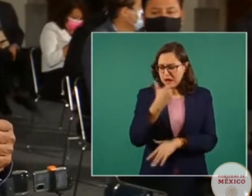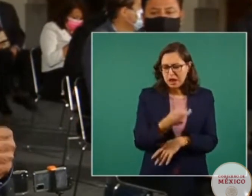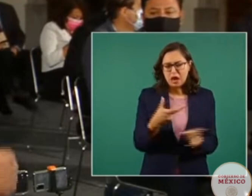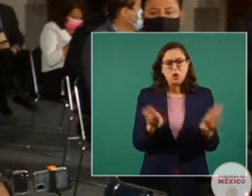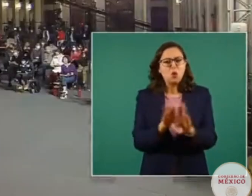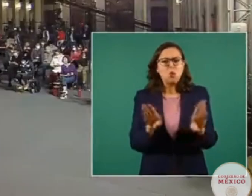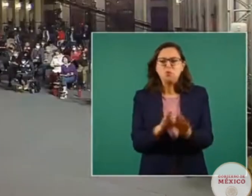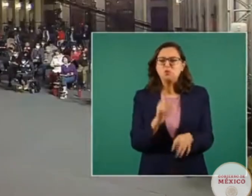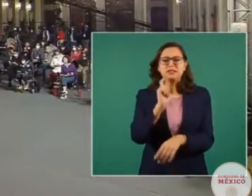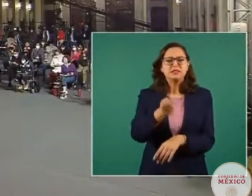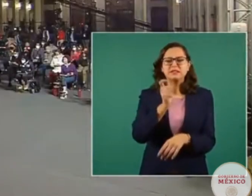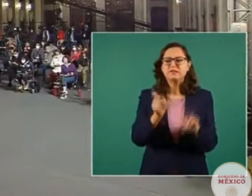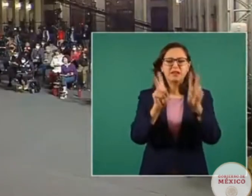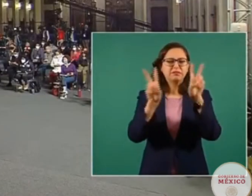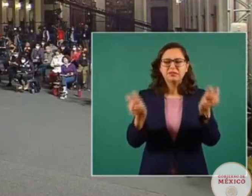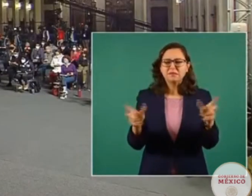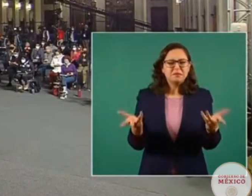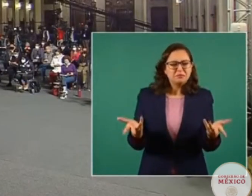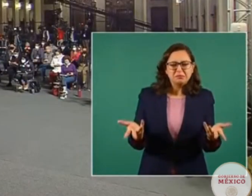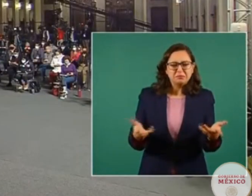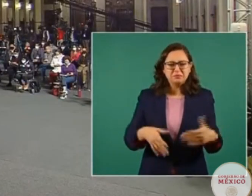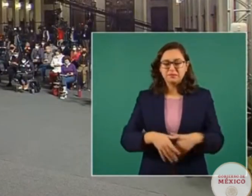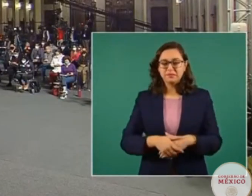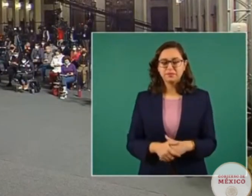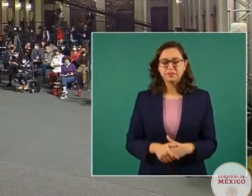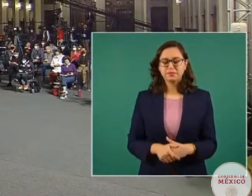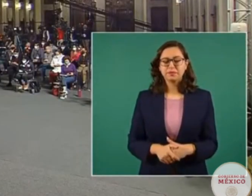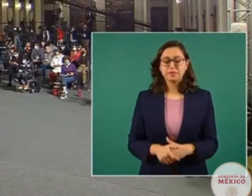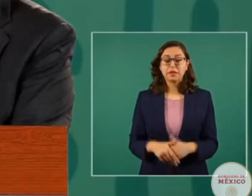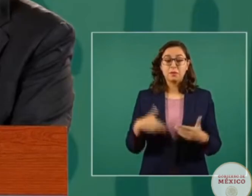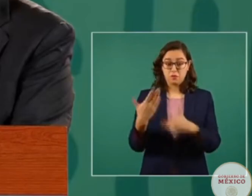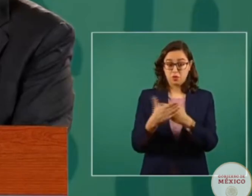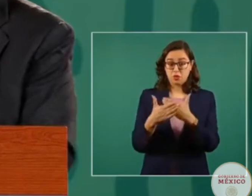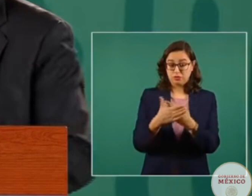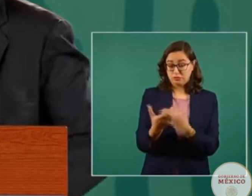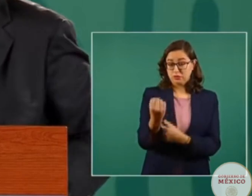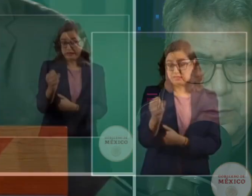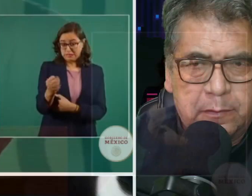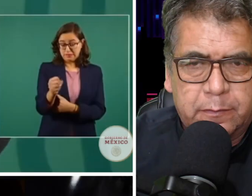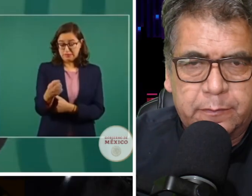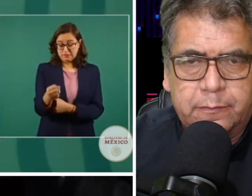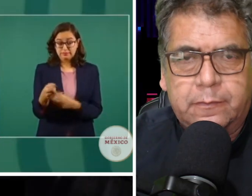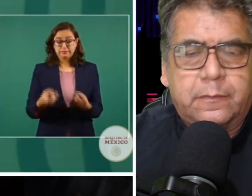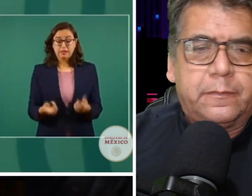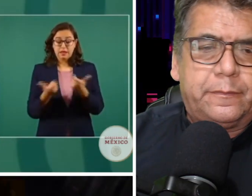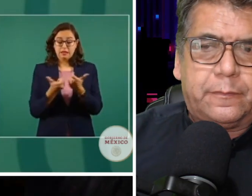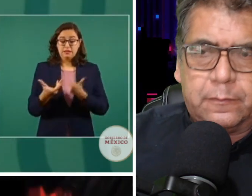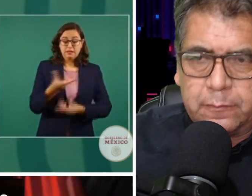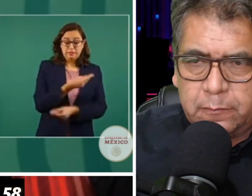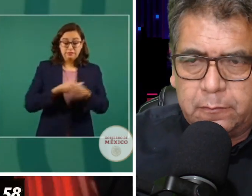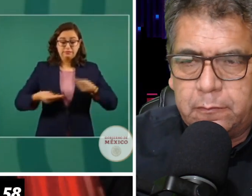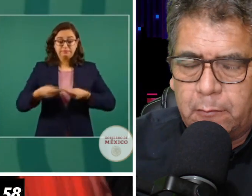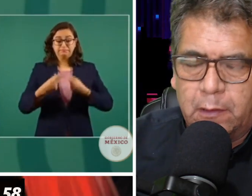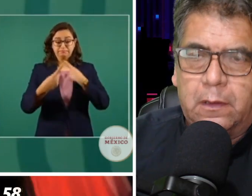trata. El diálogo económico de alto nivel con los Estados Unidos tiene como propósito, el